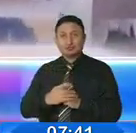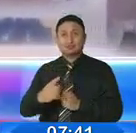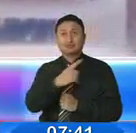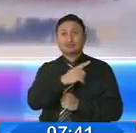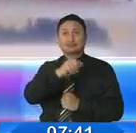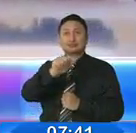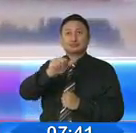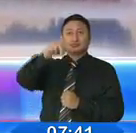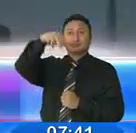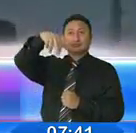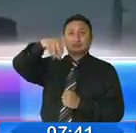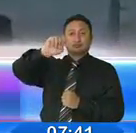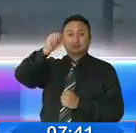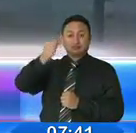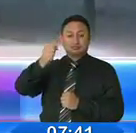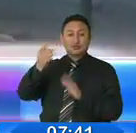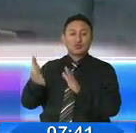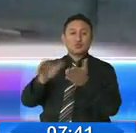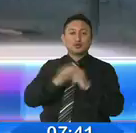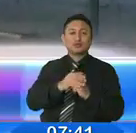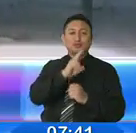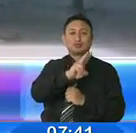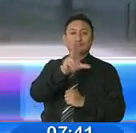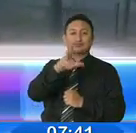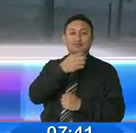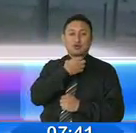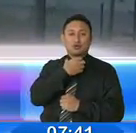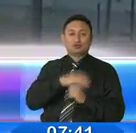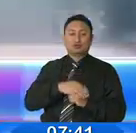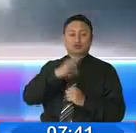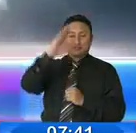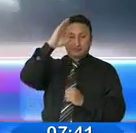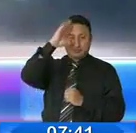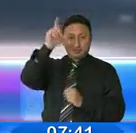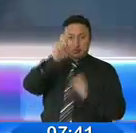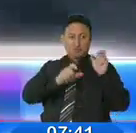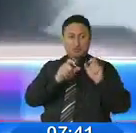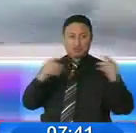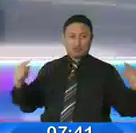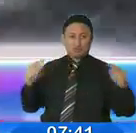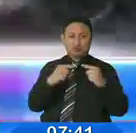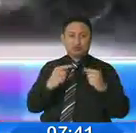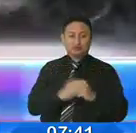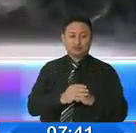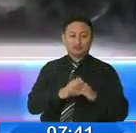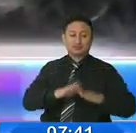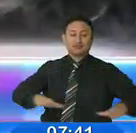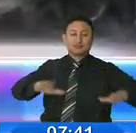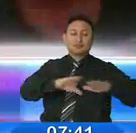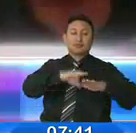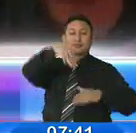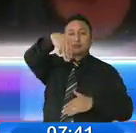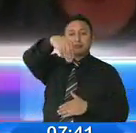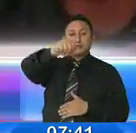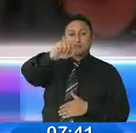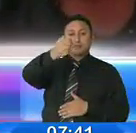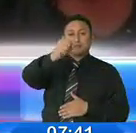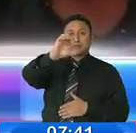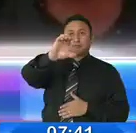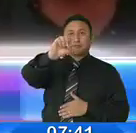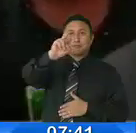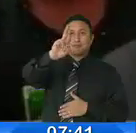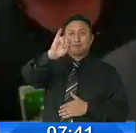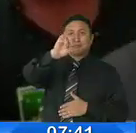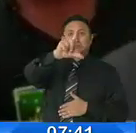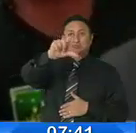joven fallecido el pasado 23 de agosto en el enfrentamiento entre la policía y población civil en el sector de Mascarillas. Yo les pediría a todos